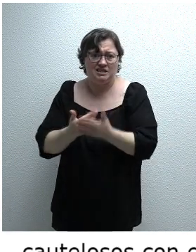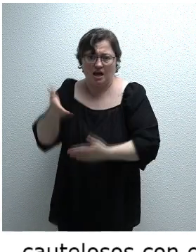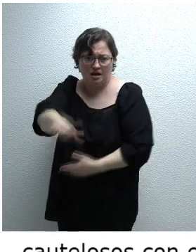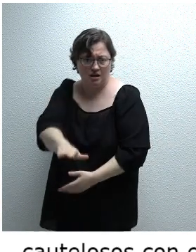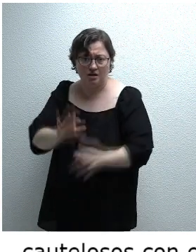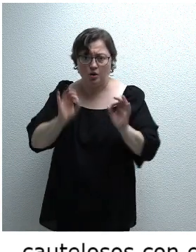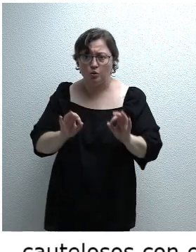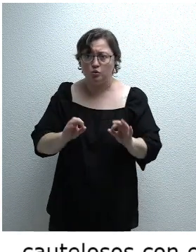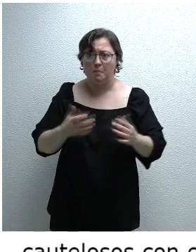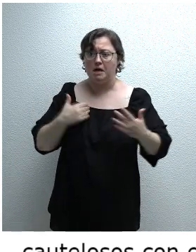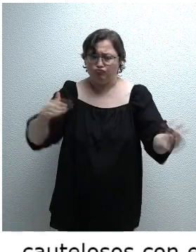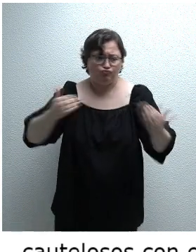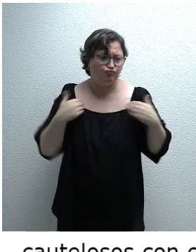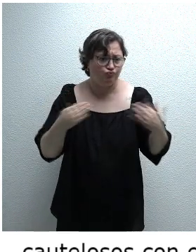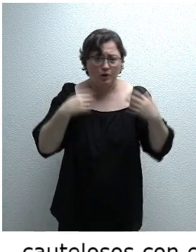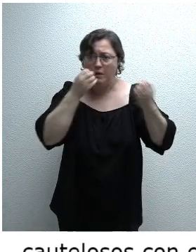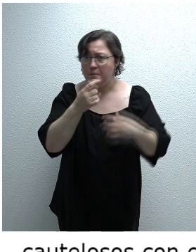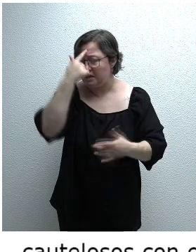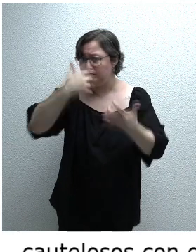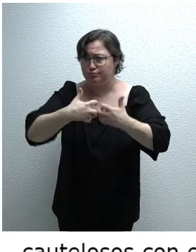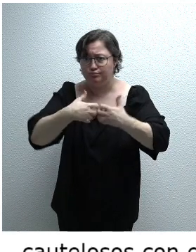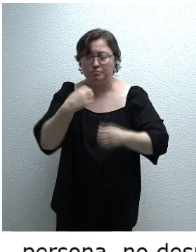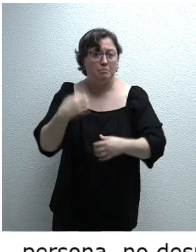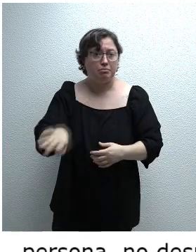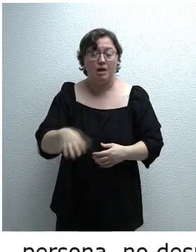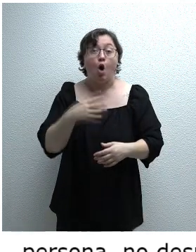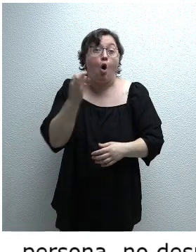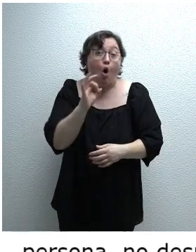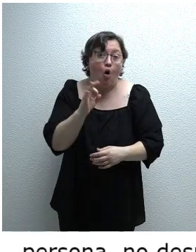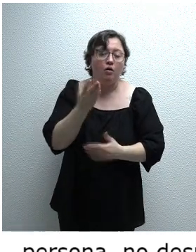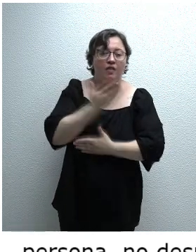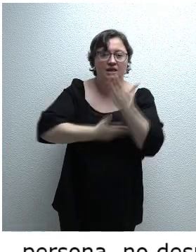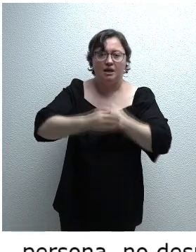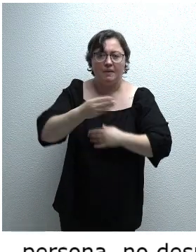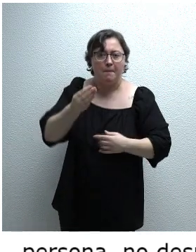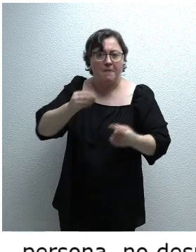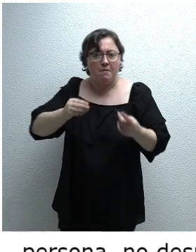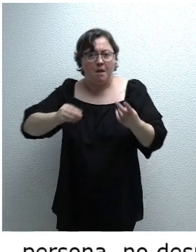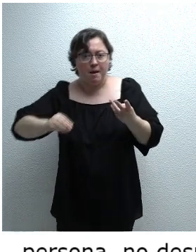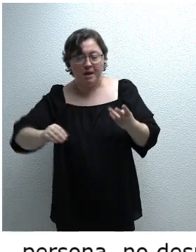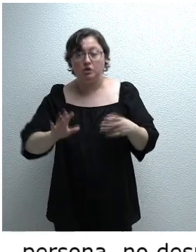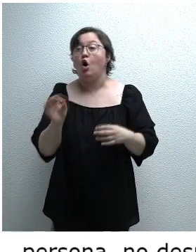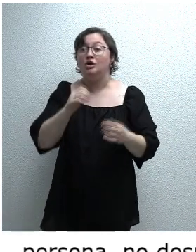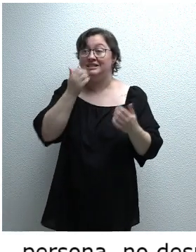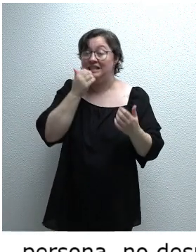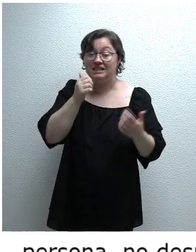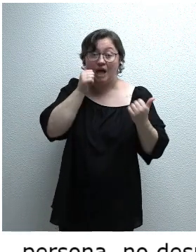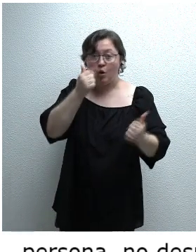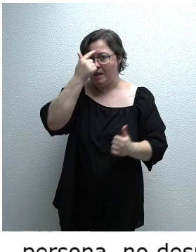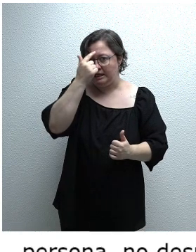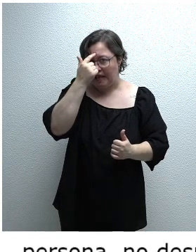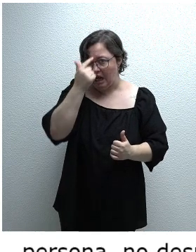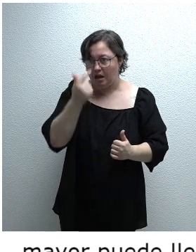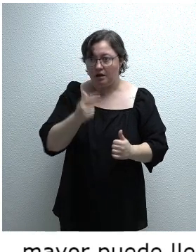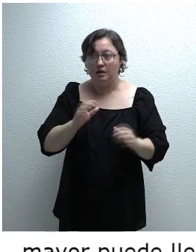en plena forma o ir adquiriendo algún tipo de discapacidad. Y si es de salud mental,